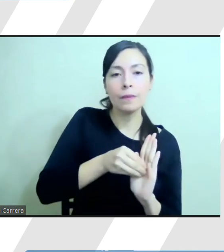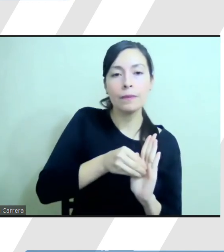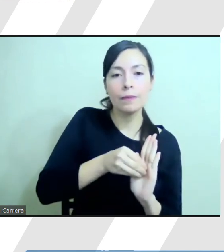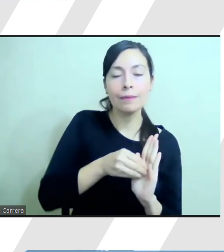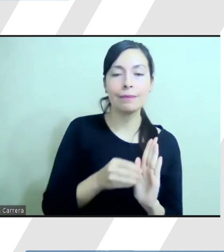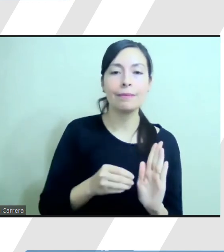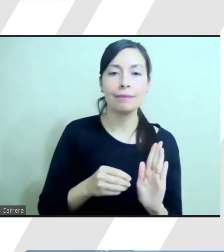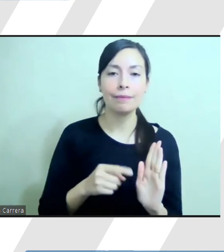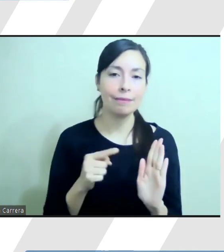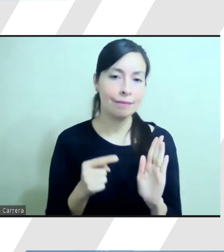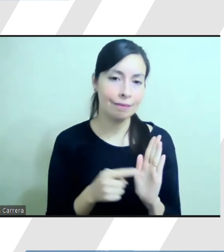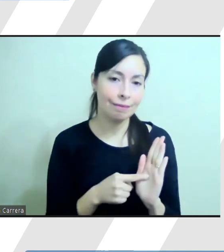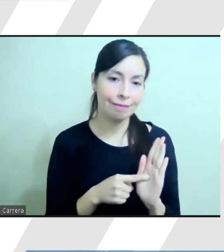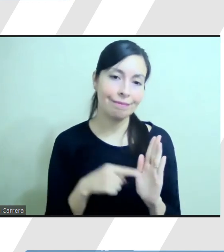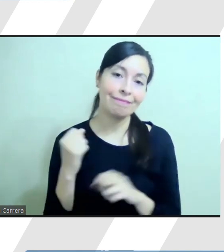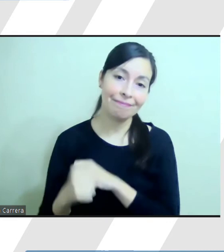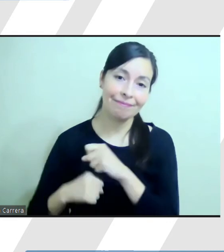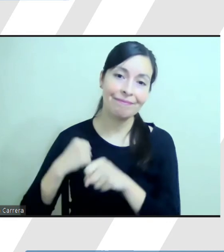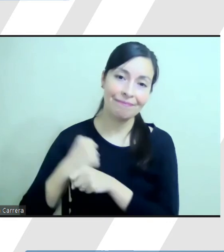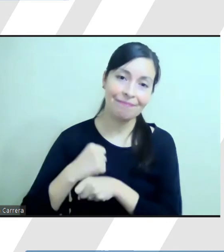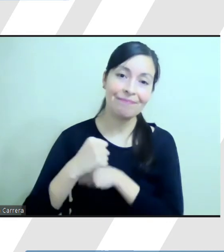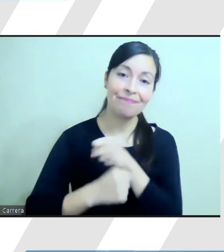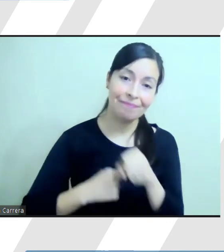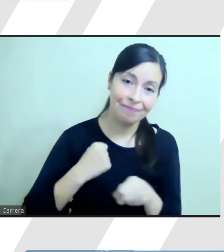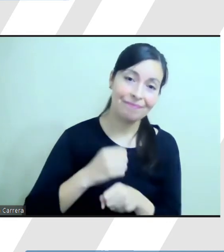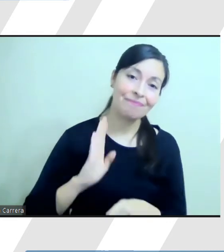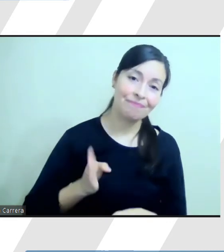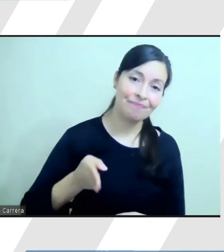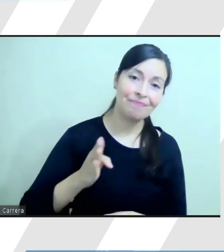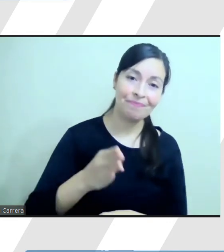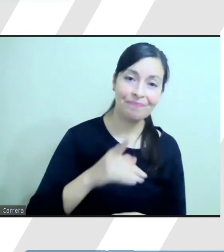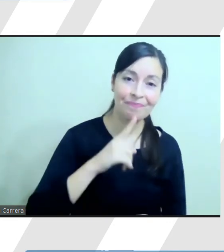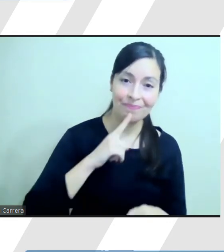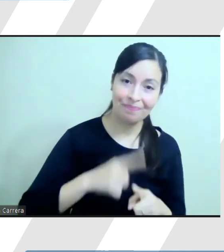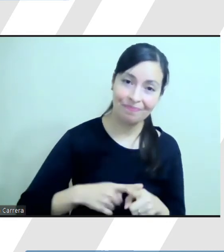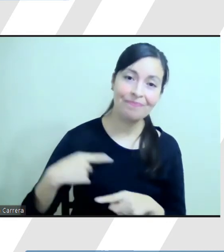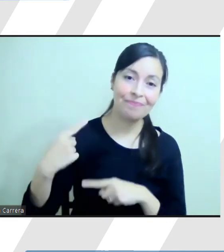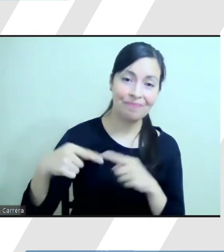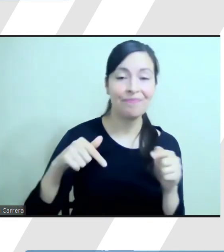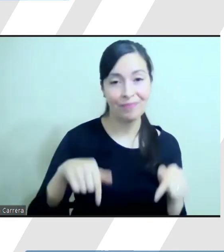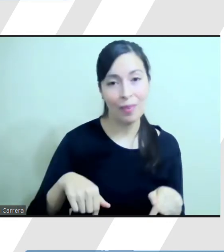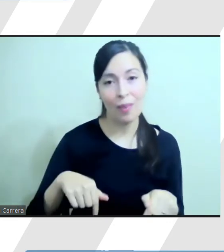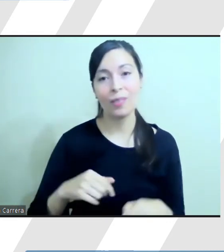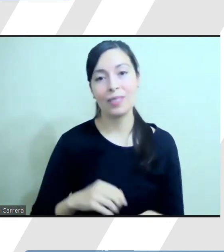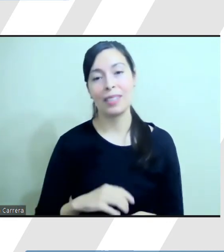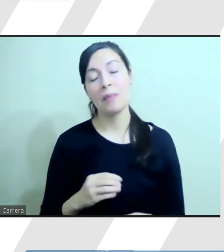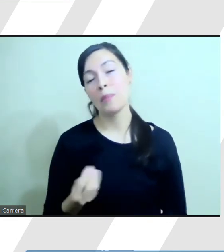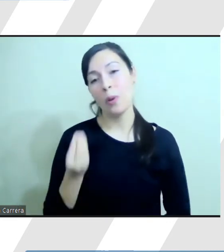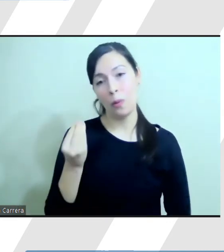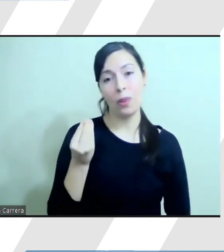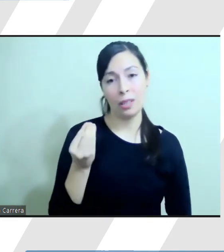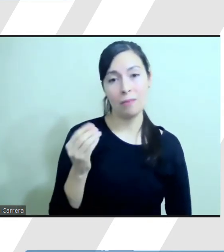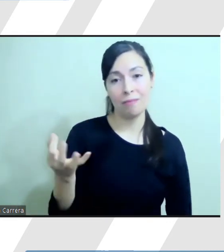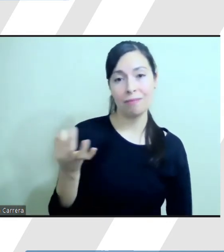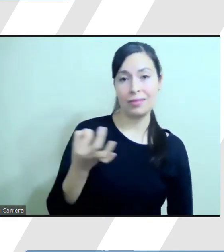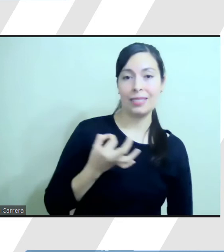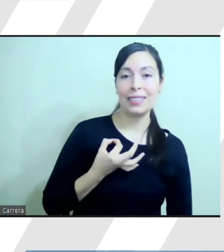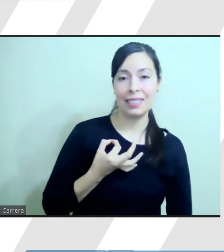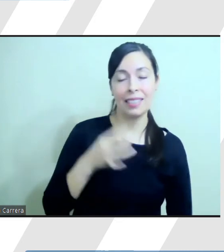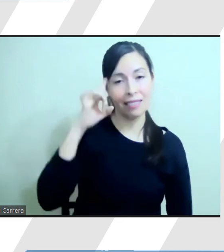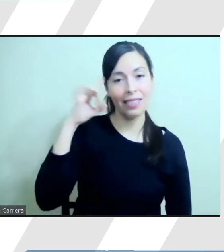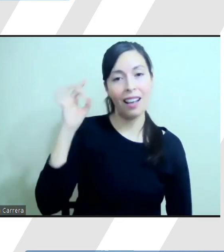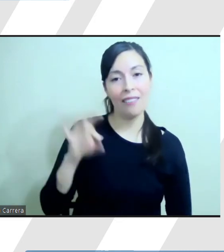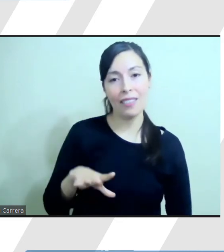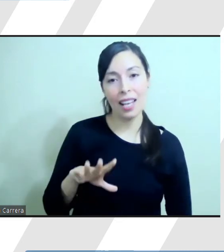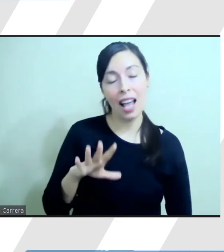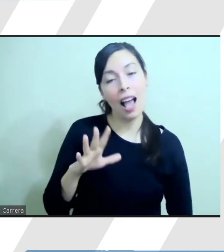por todas las décadas siguientes de la historia, y es así como lo hemos encontrado hoy. Pero es muy bueno el comentario para saber que tal vez, por ejemplo, en